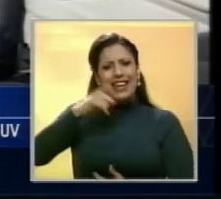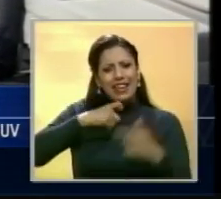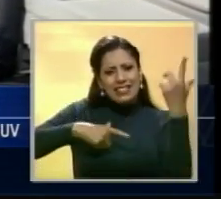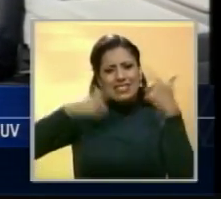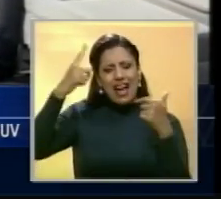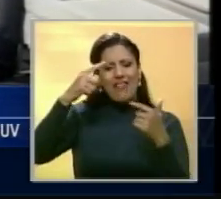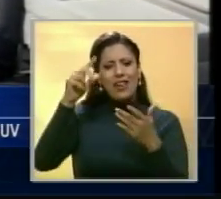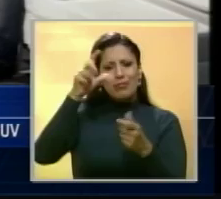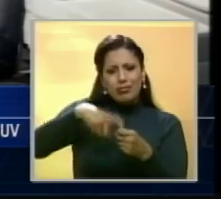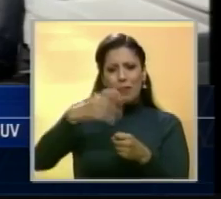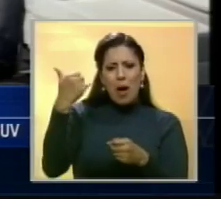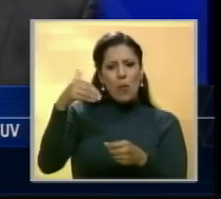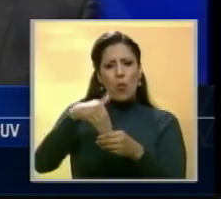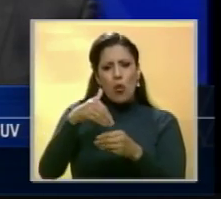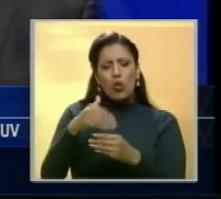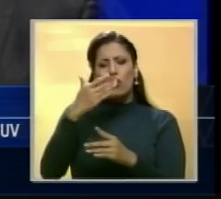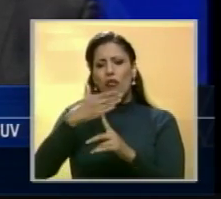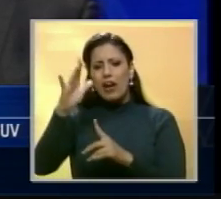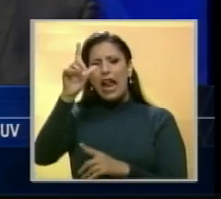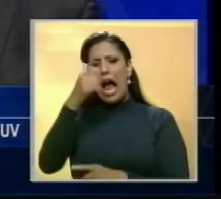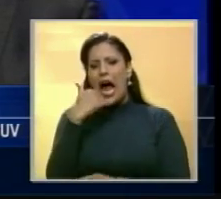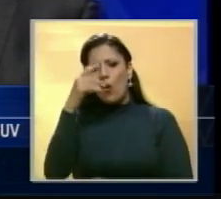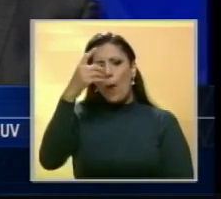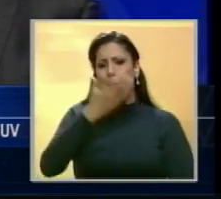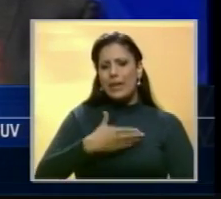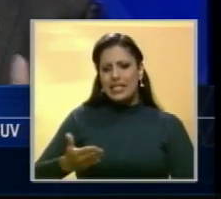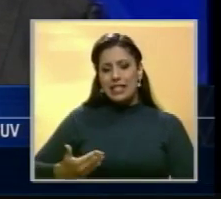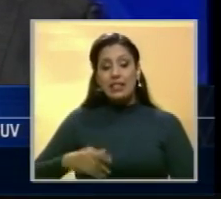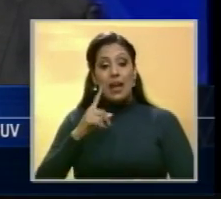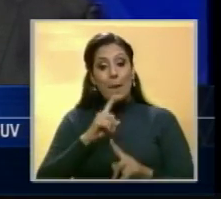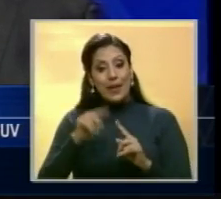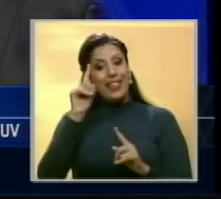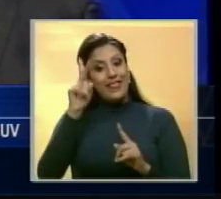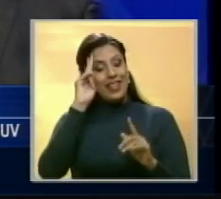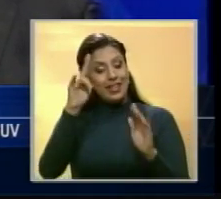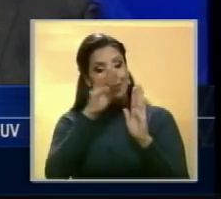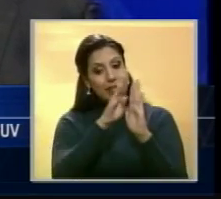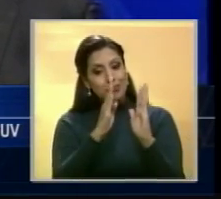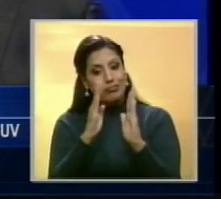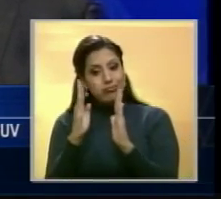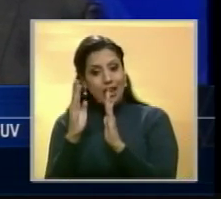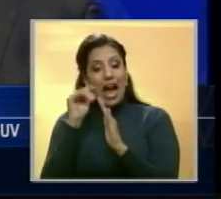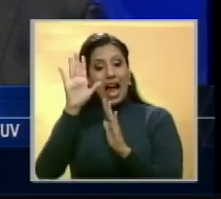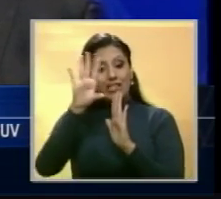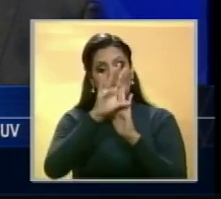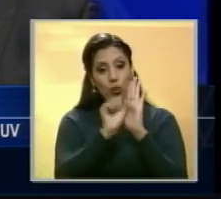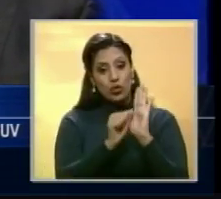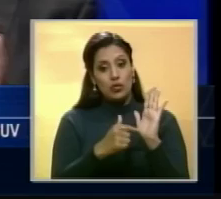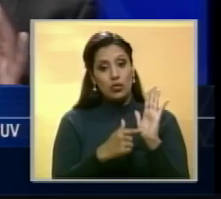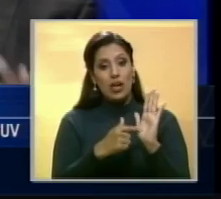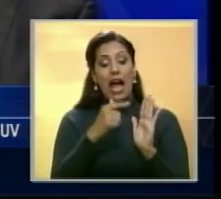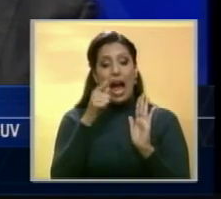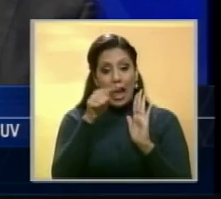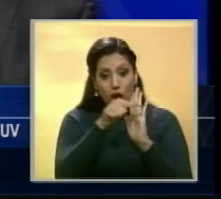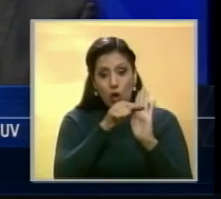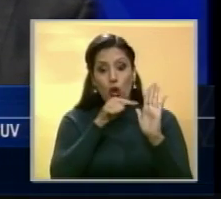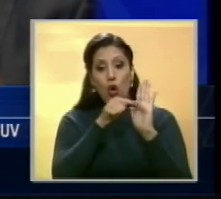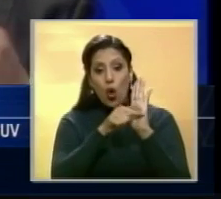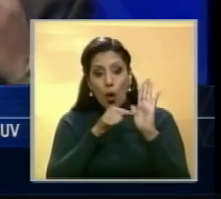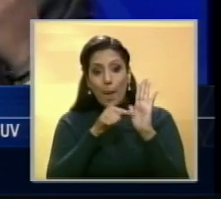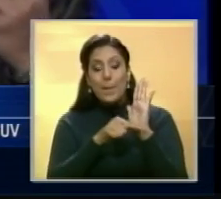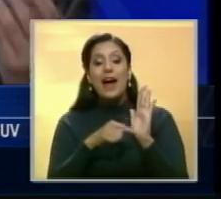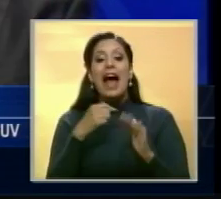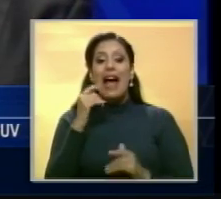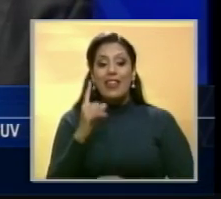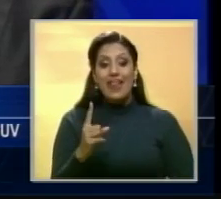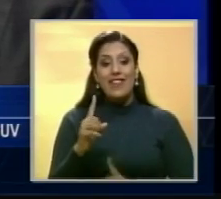marco de la Constitución, pero siempre y cuando se haga, por supuesto, dentro de los mecanismos que están establecidos dentro de la Constitución. Ahí están establecidos unos